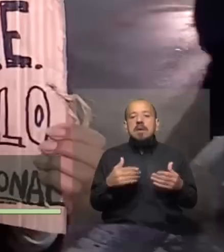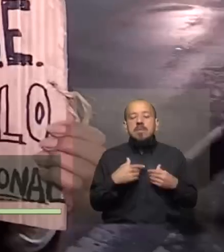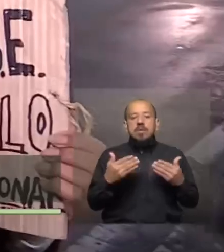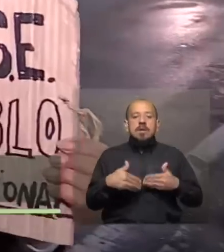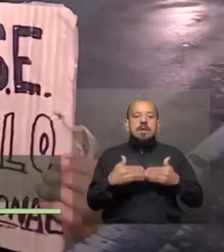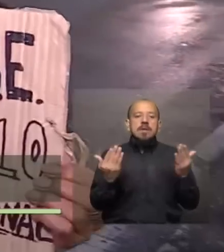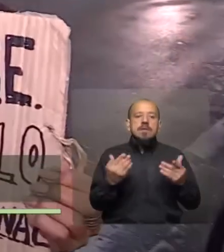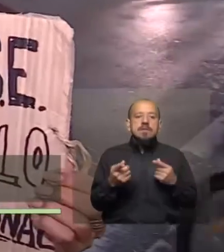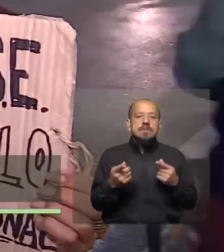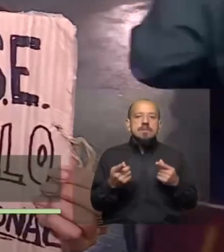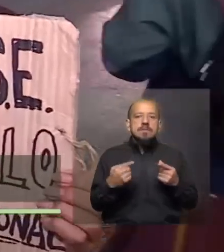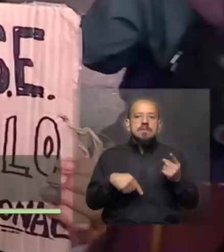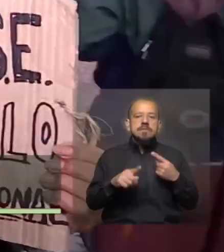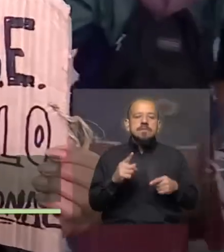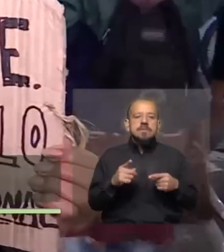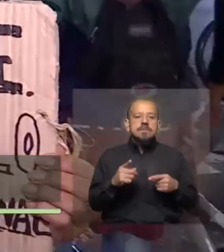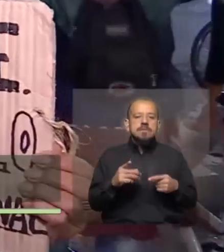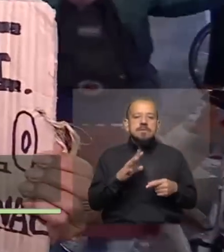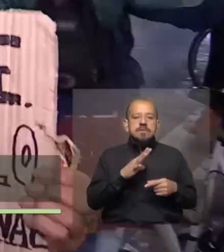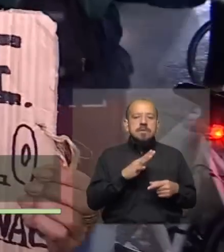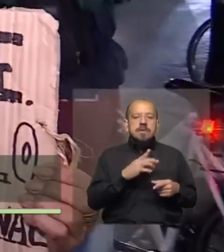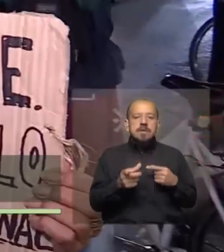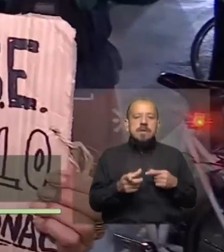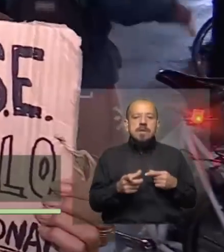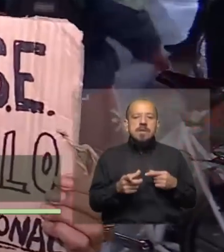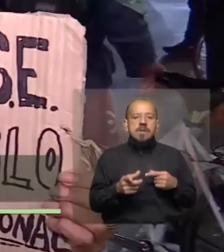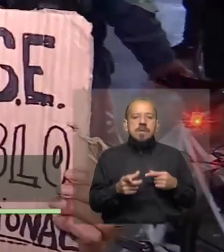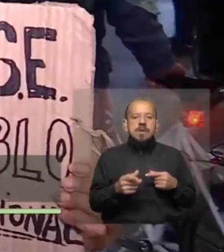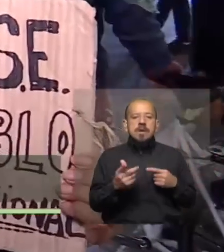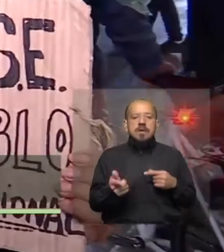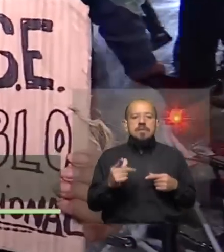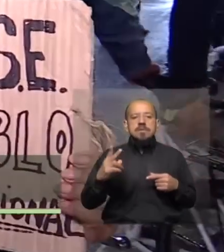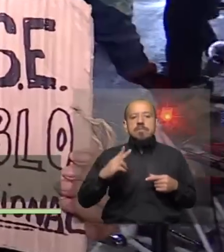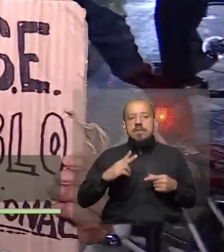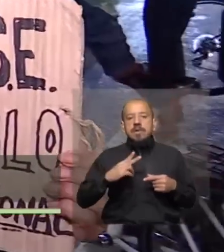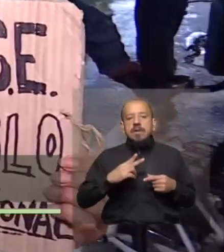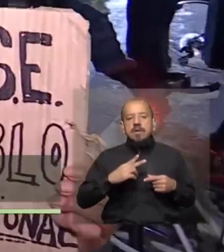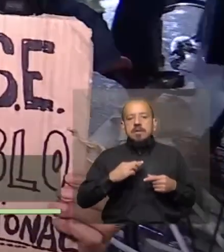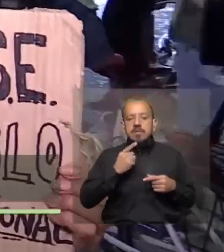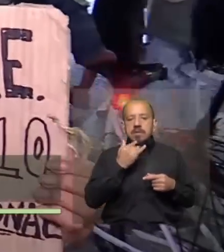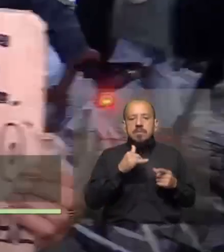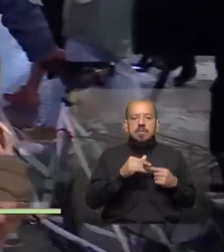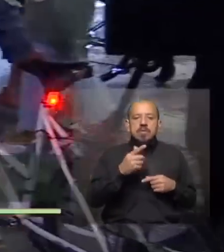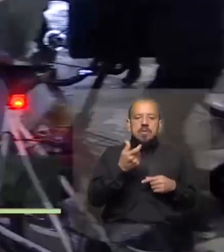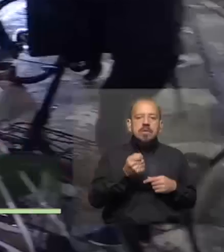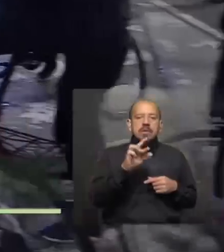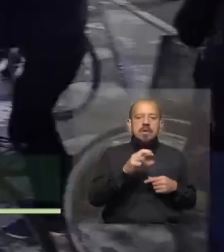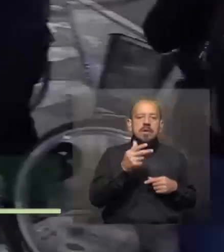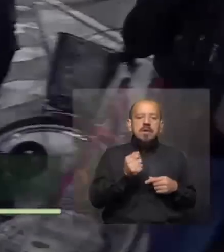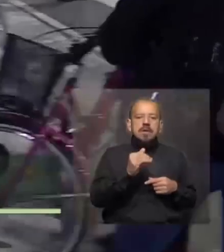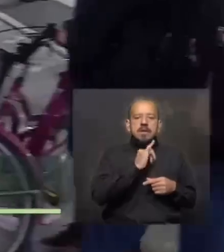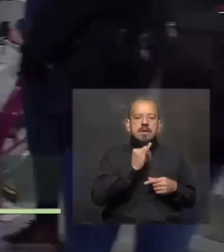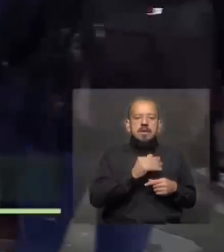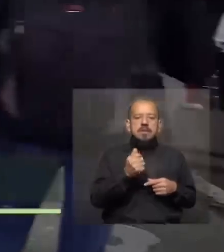y detrás de esto hay iniciativas privadas como lo es arazatti lo